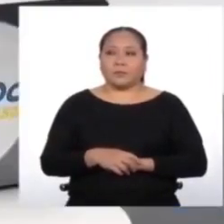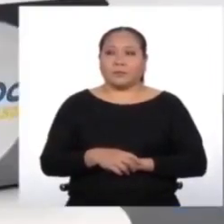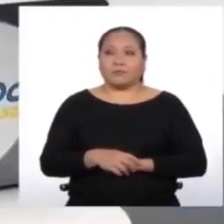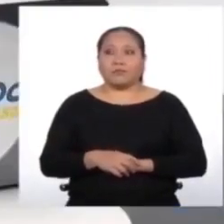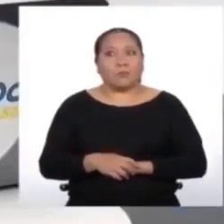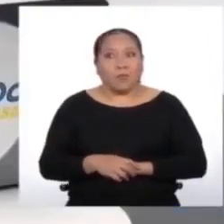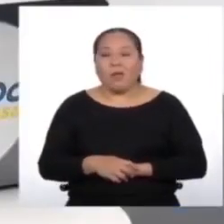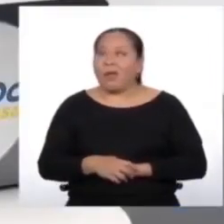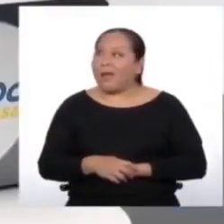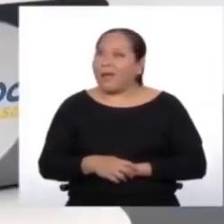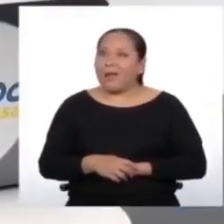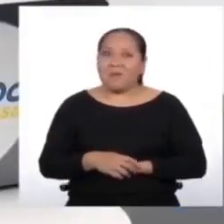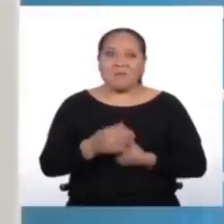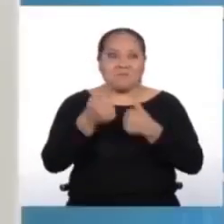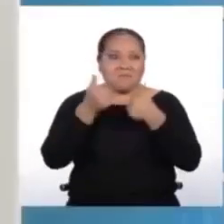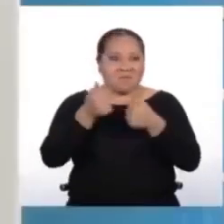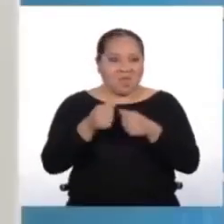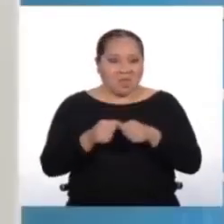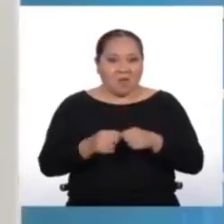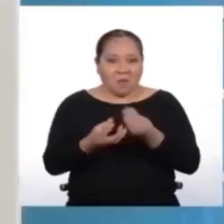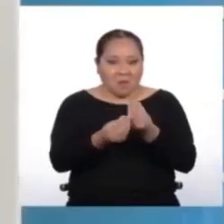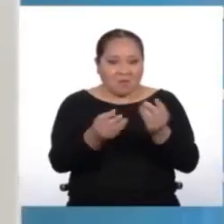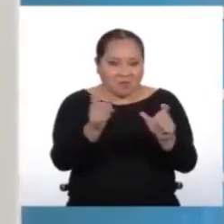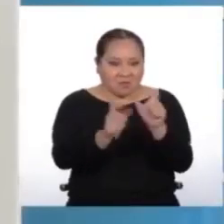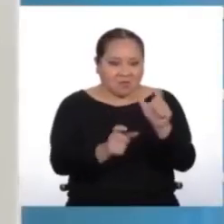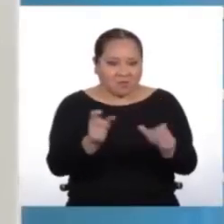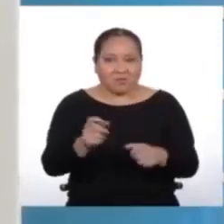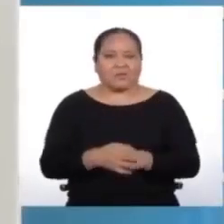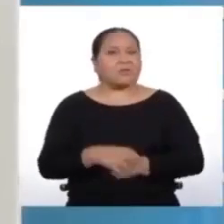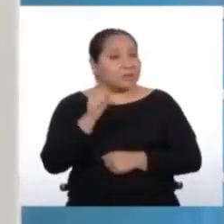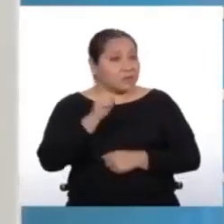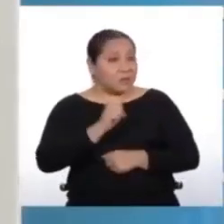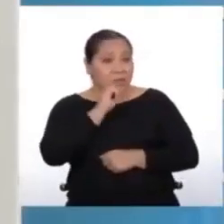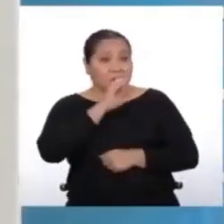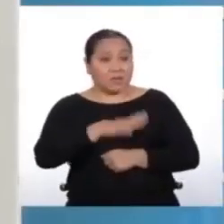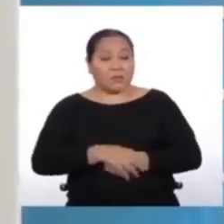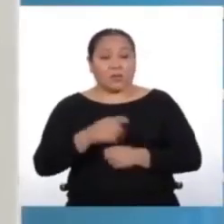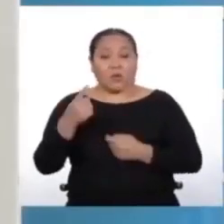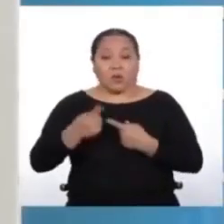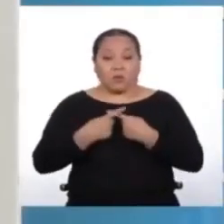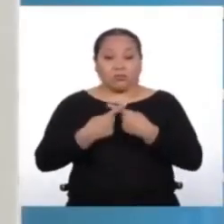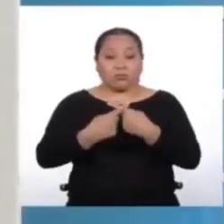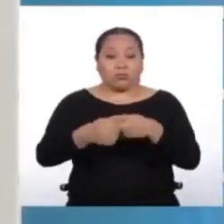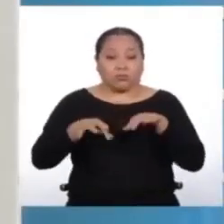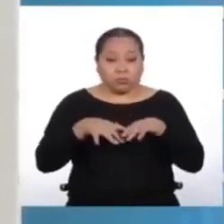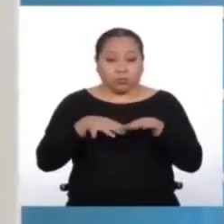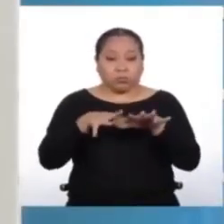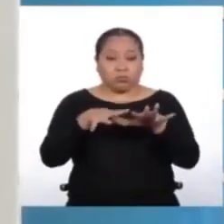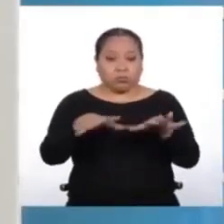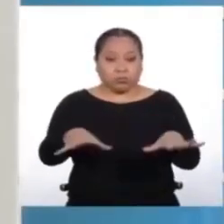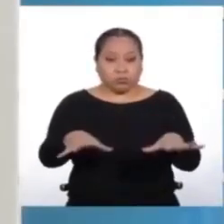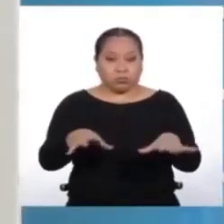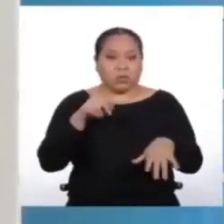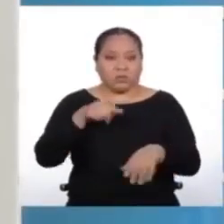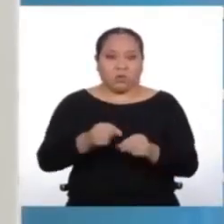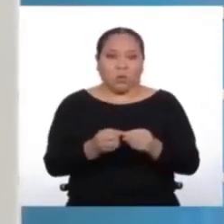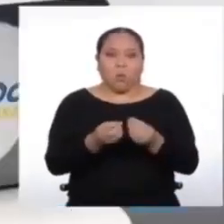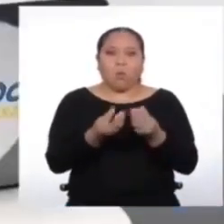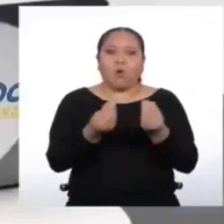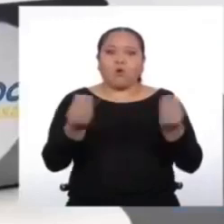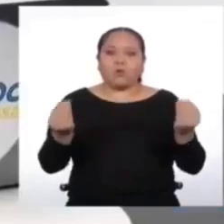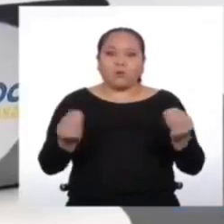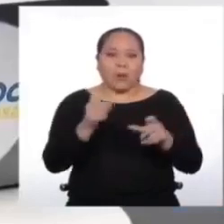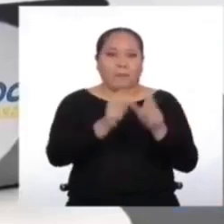Uy, nada mal. Sí, como decíamos, con las multiplicaciones los cálculos avanzan a gran